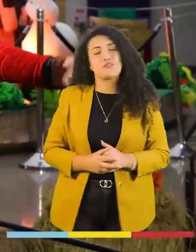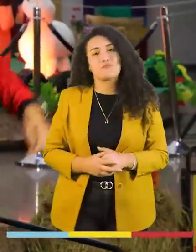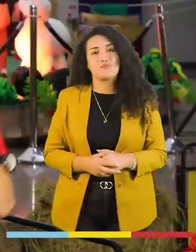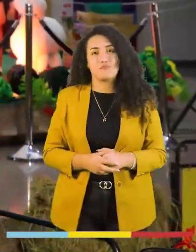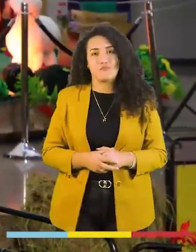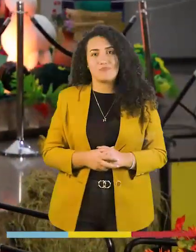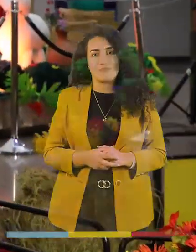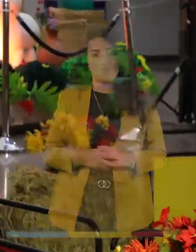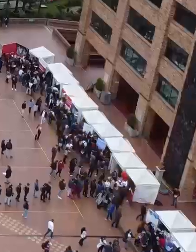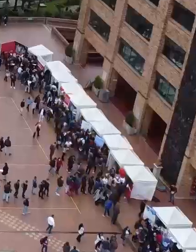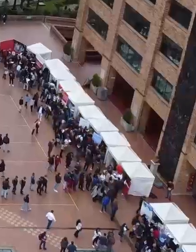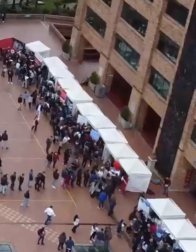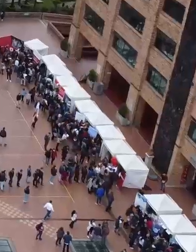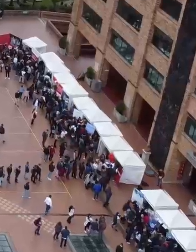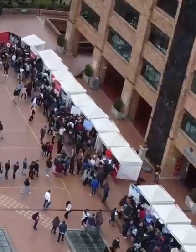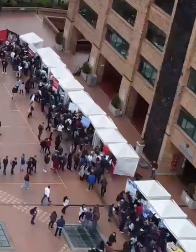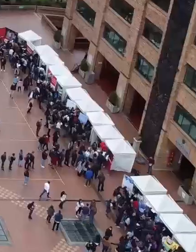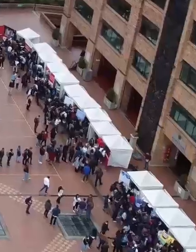¡Felices fiestas!